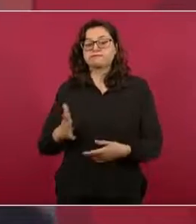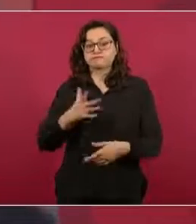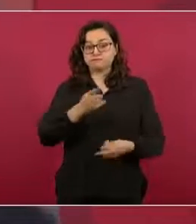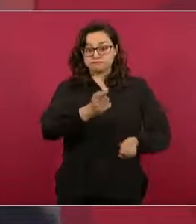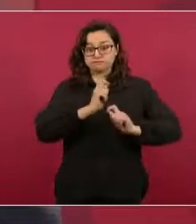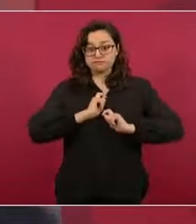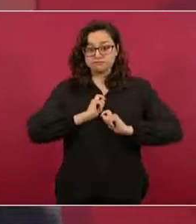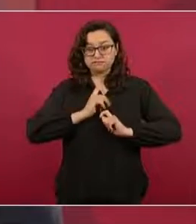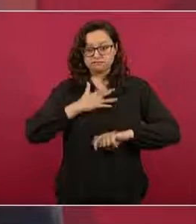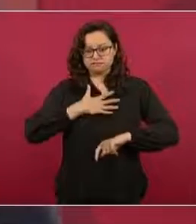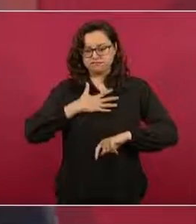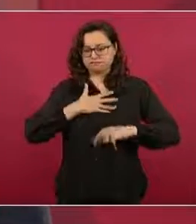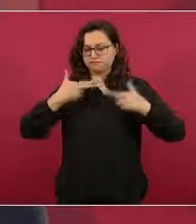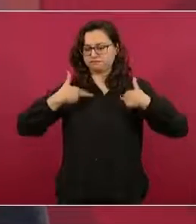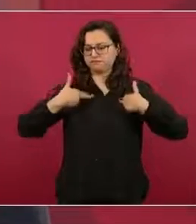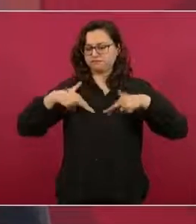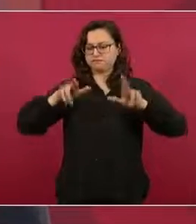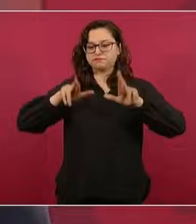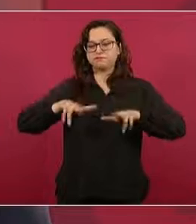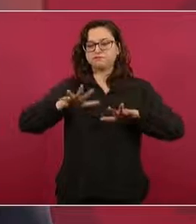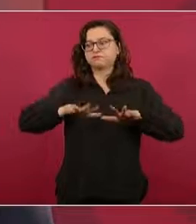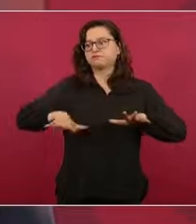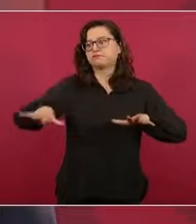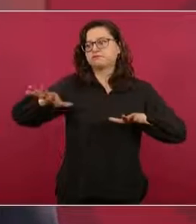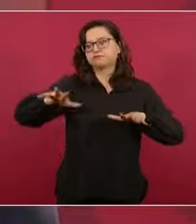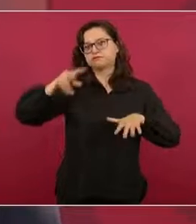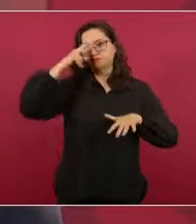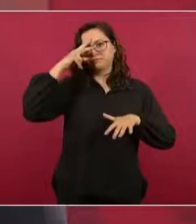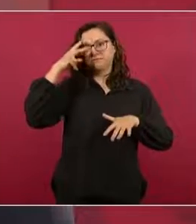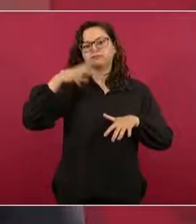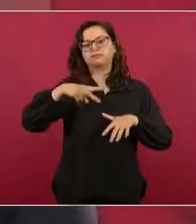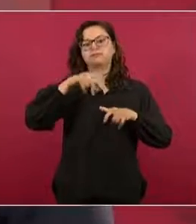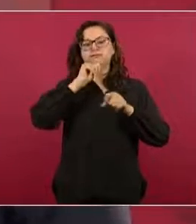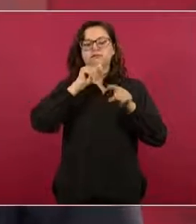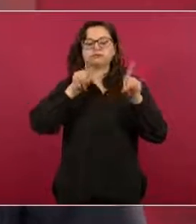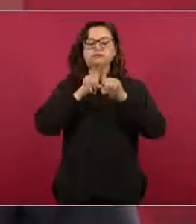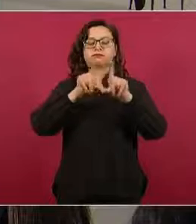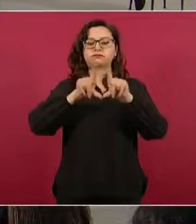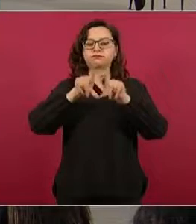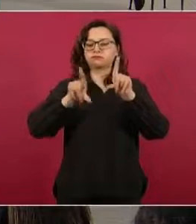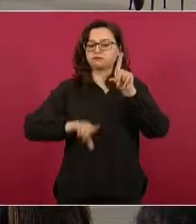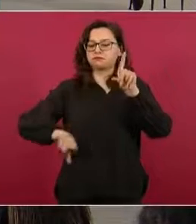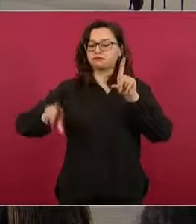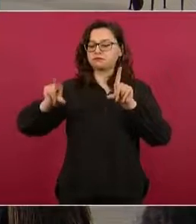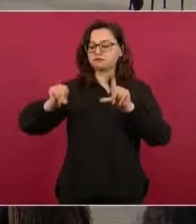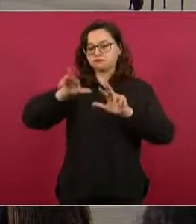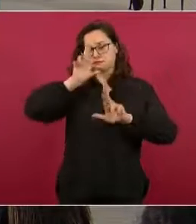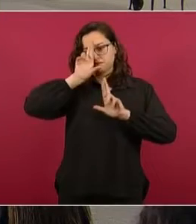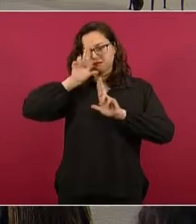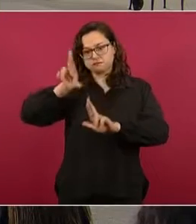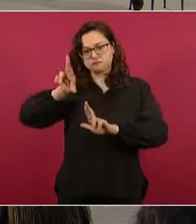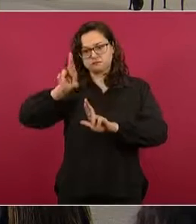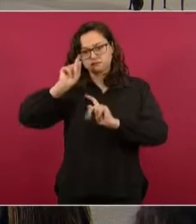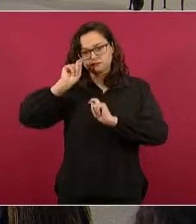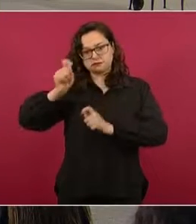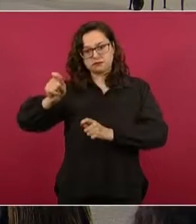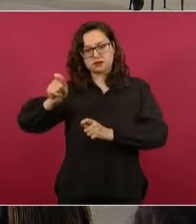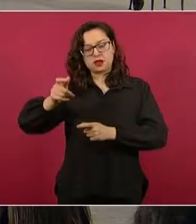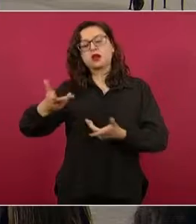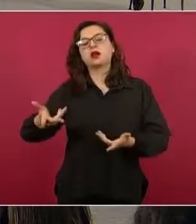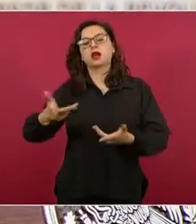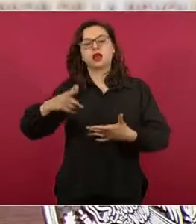México y a nuestro país, que lo consideran como el hermano